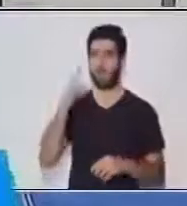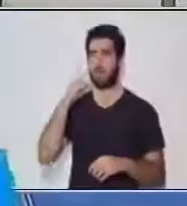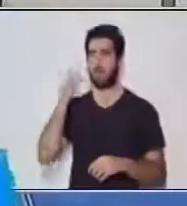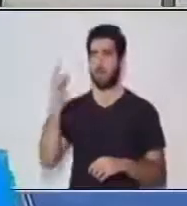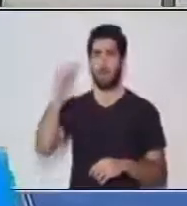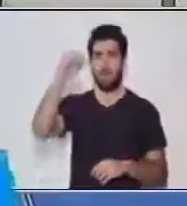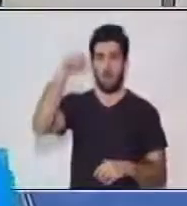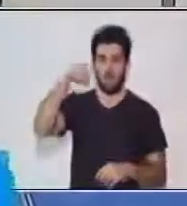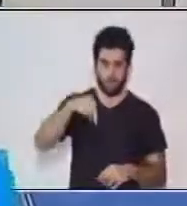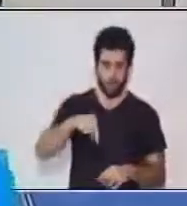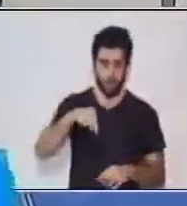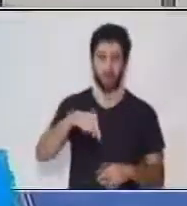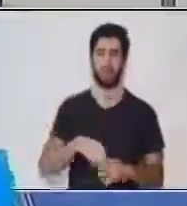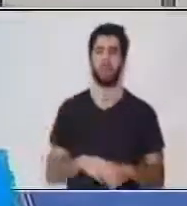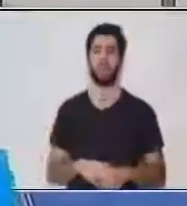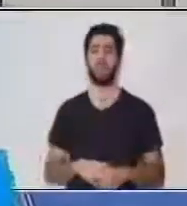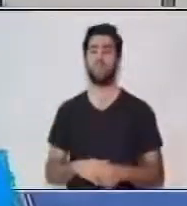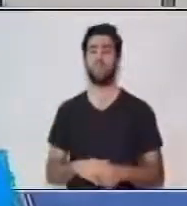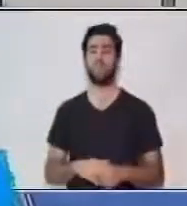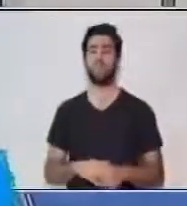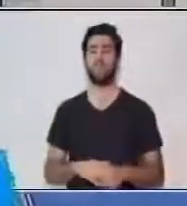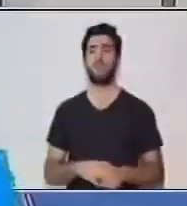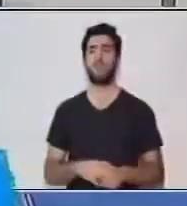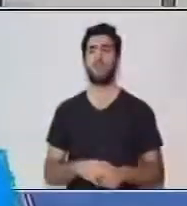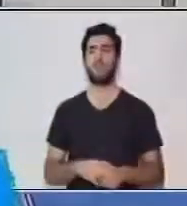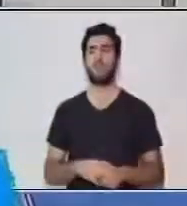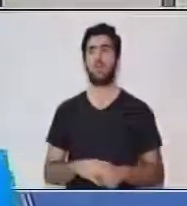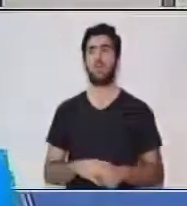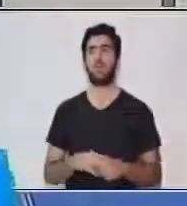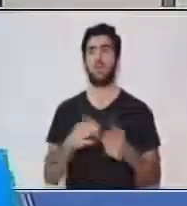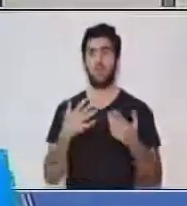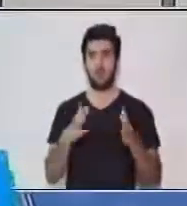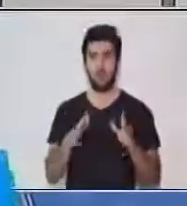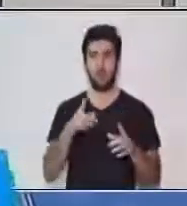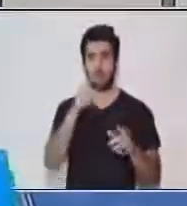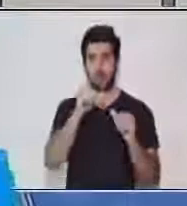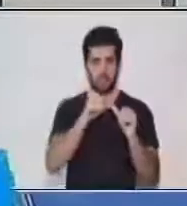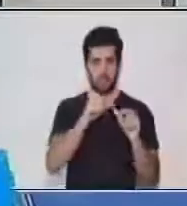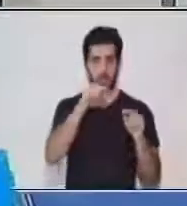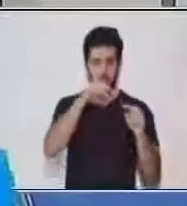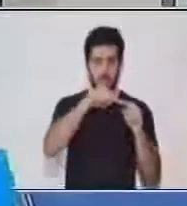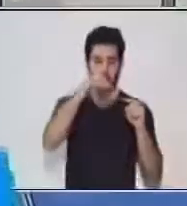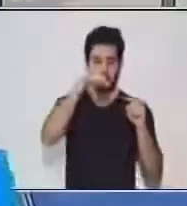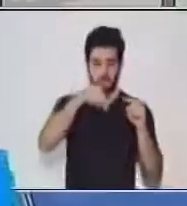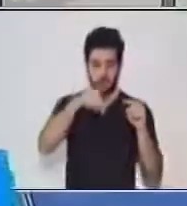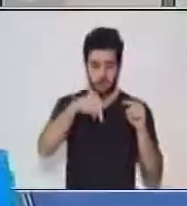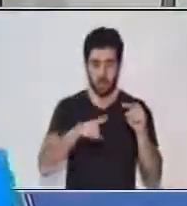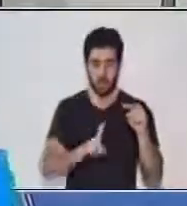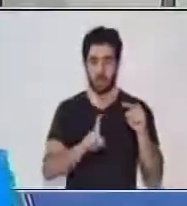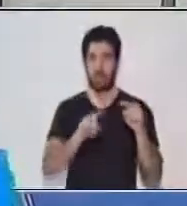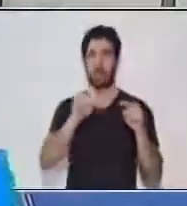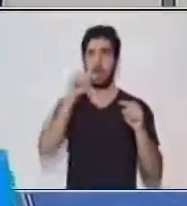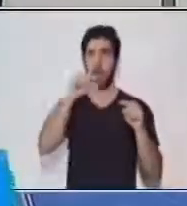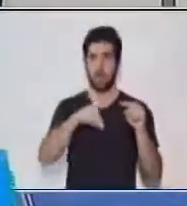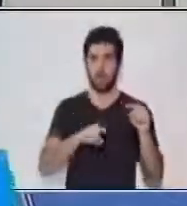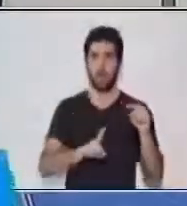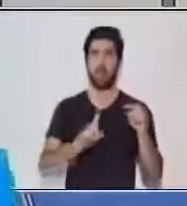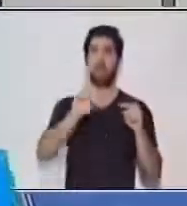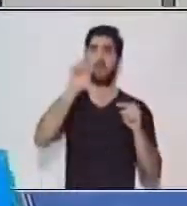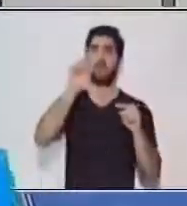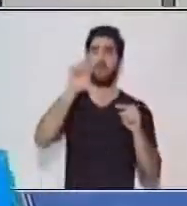baja, pasa nuevamente por el punto de equilibrio, sigue bajando, alcanza la amplitud máxima y